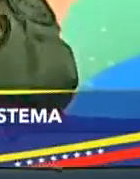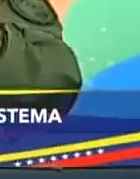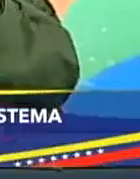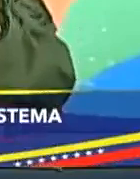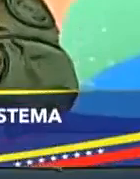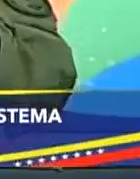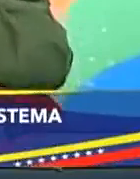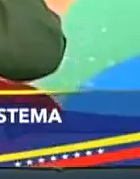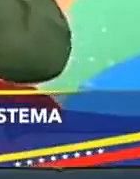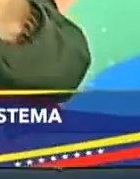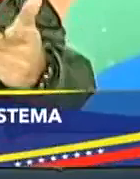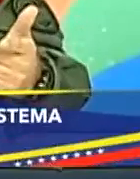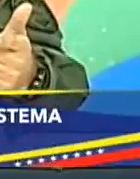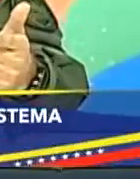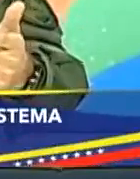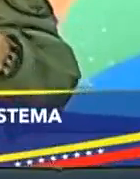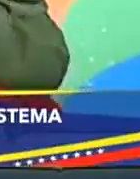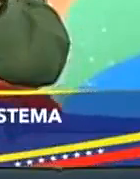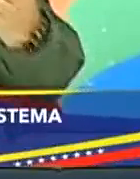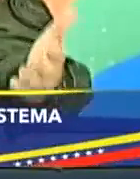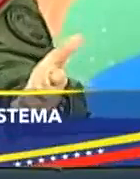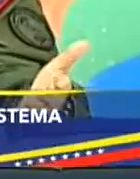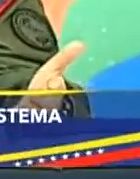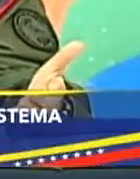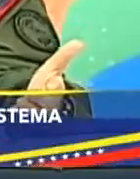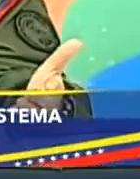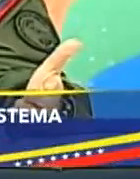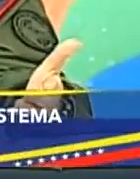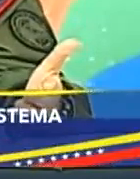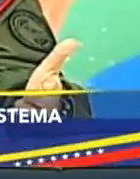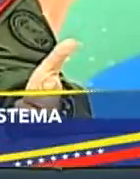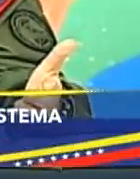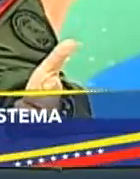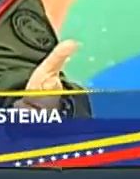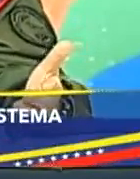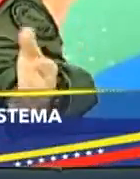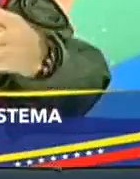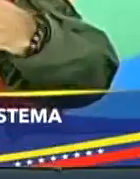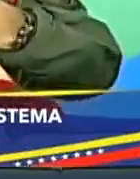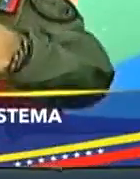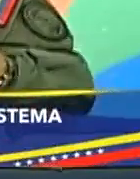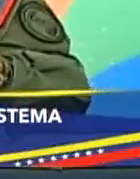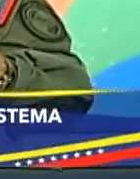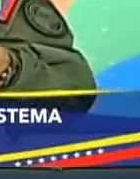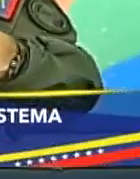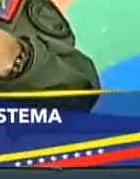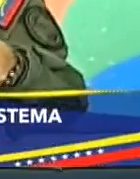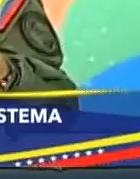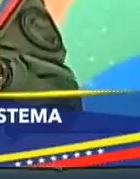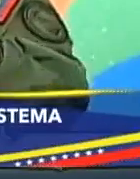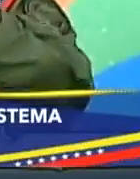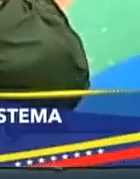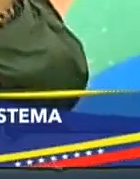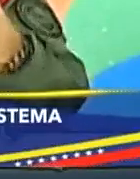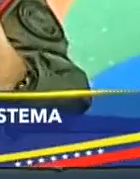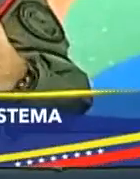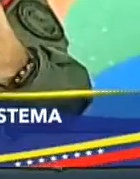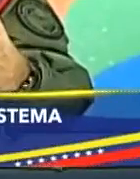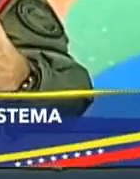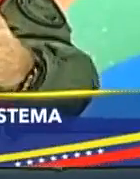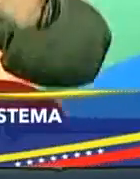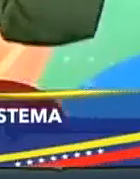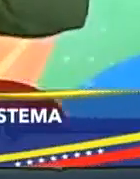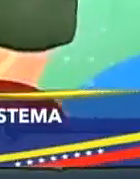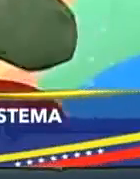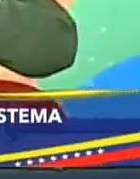de apoyo logístico territorial. Esta maravillosa cosa que estamos haciendo, no solamente desde lo humano, sino también de la aproximación